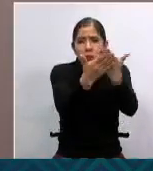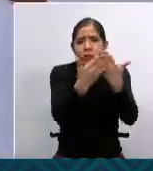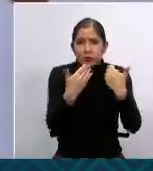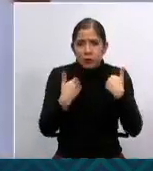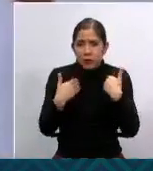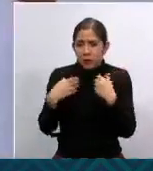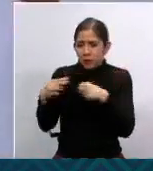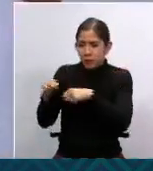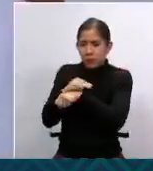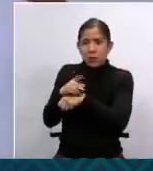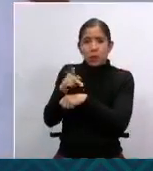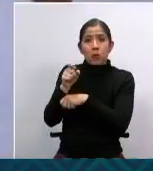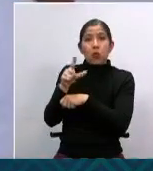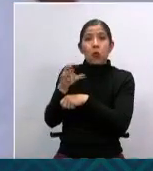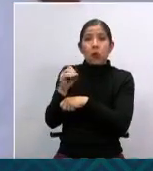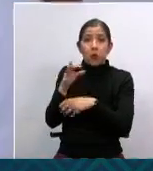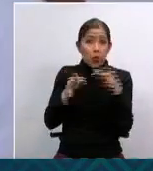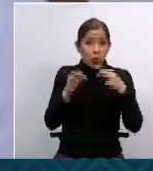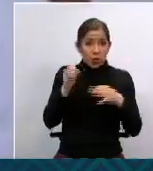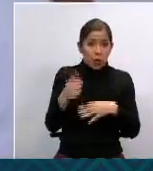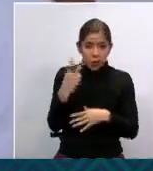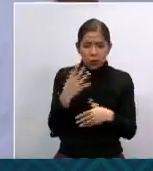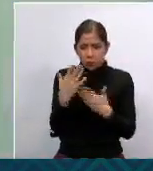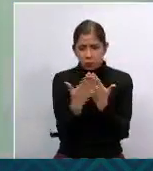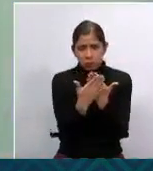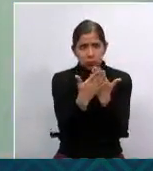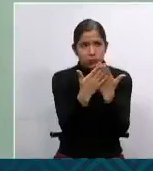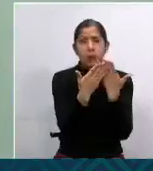ha sido puesto en cumplimiento de